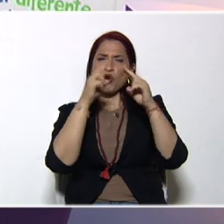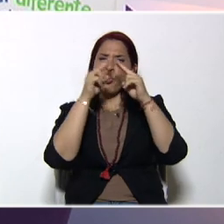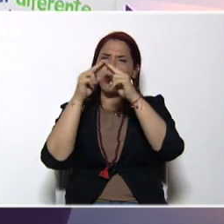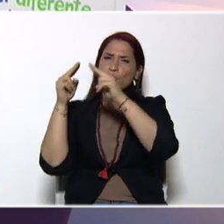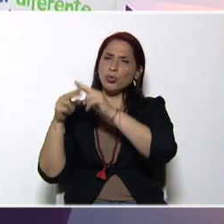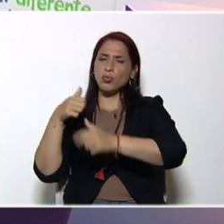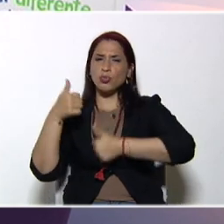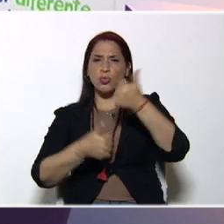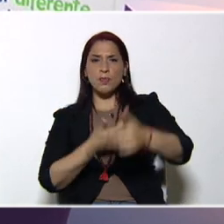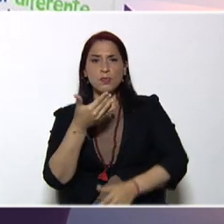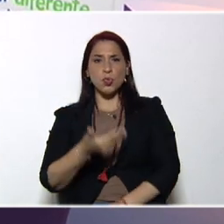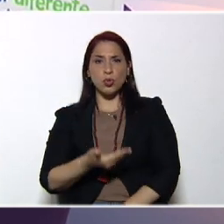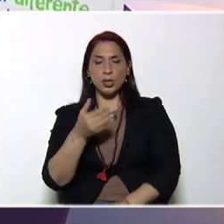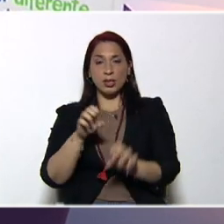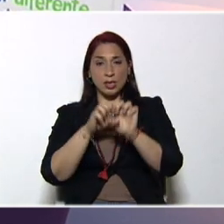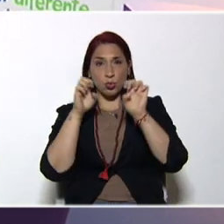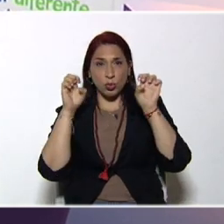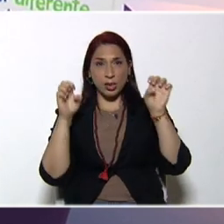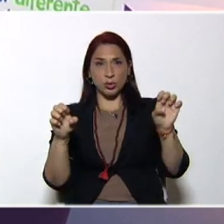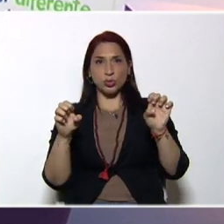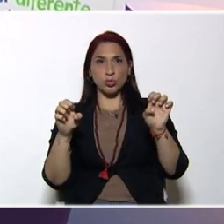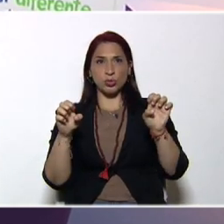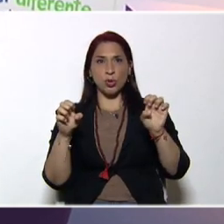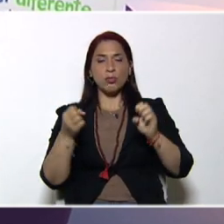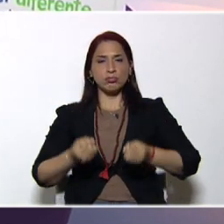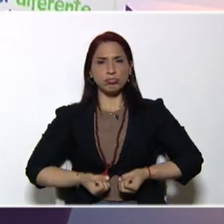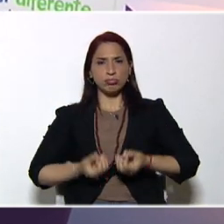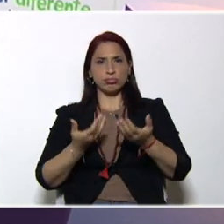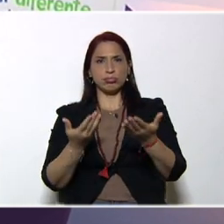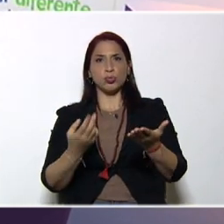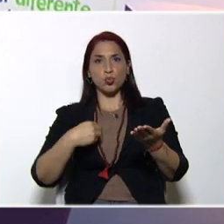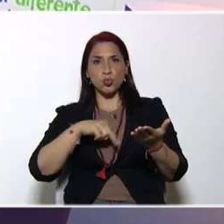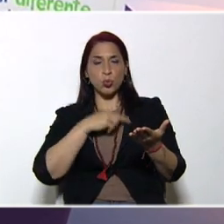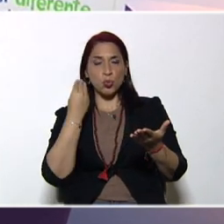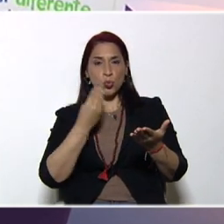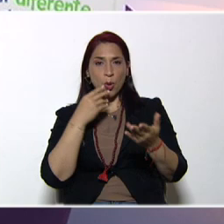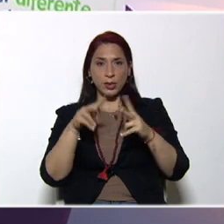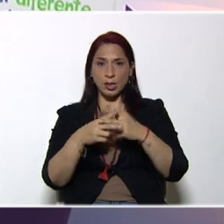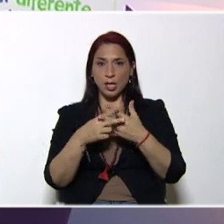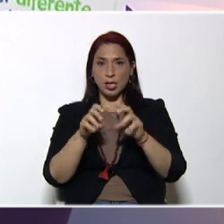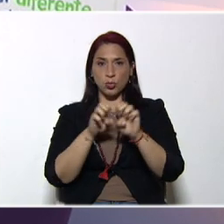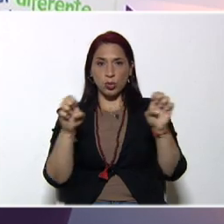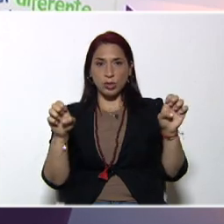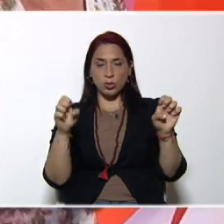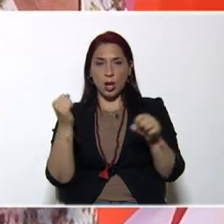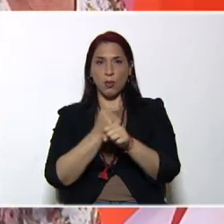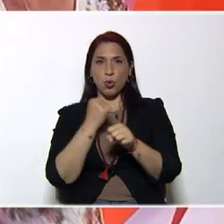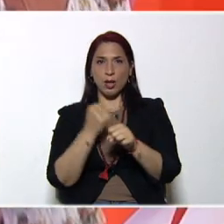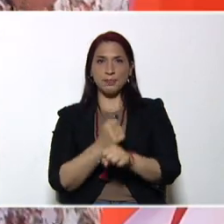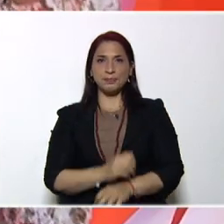esa importancia de la educación que reciben nuestros jóvenes en los talleres de educación laboral.